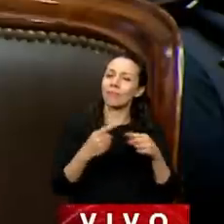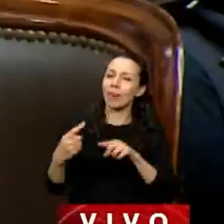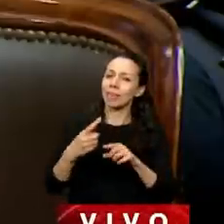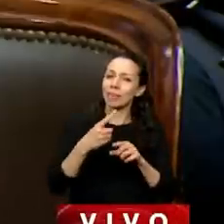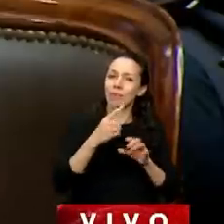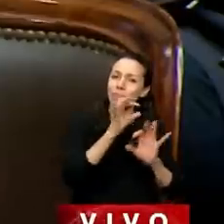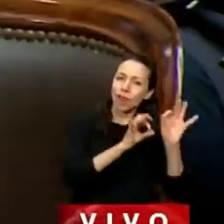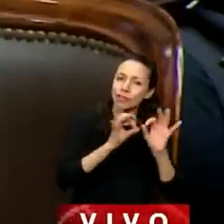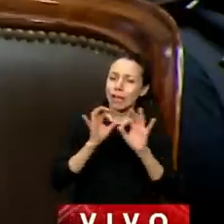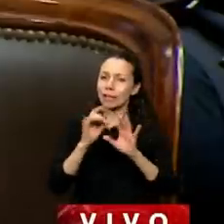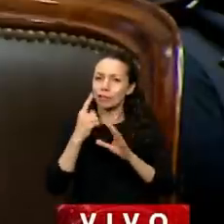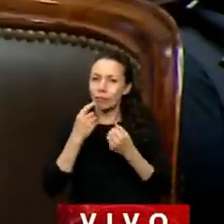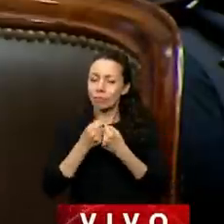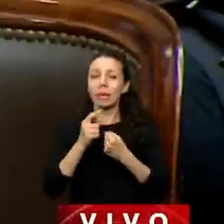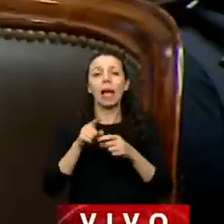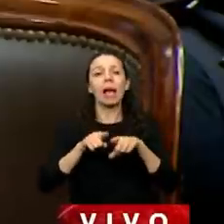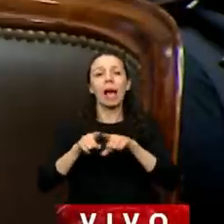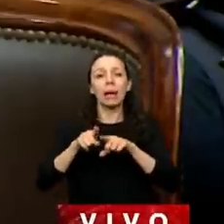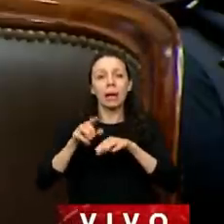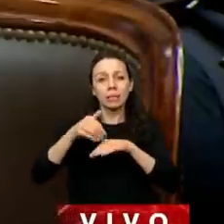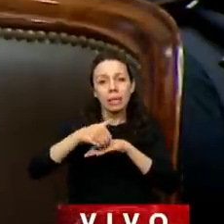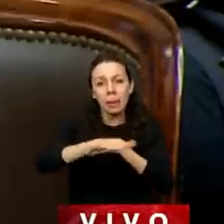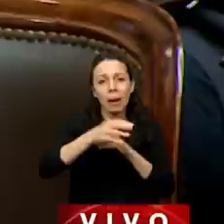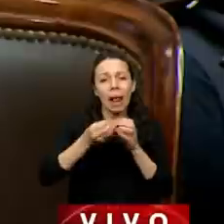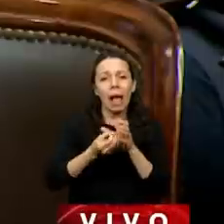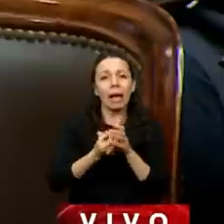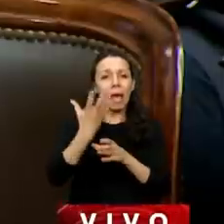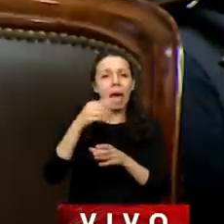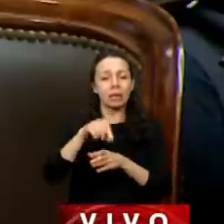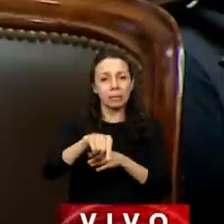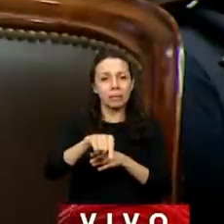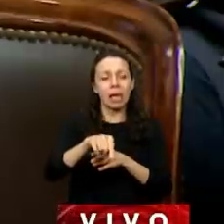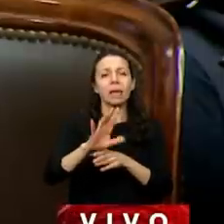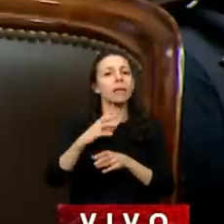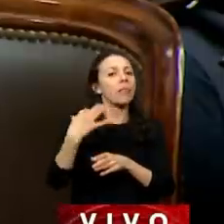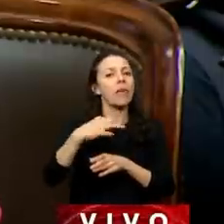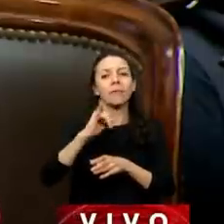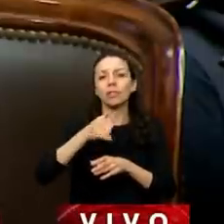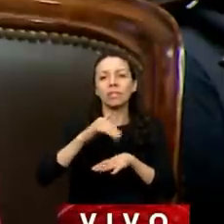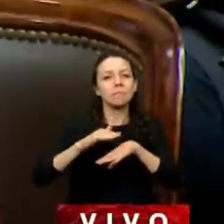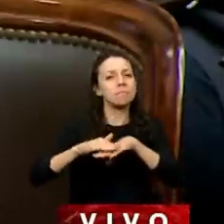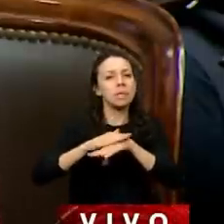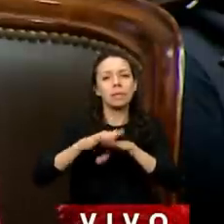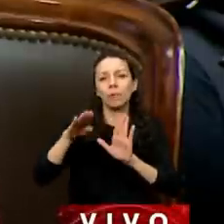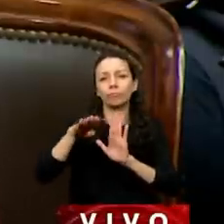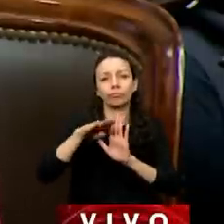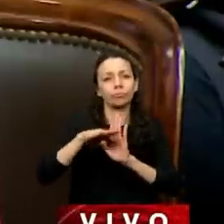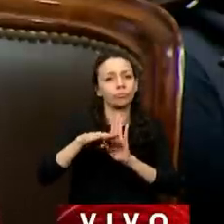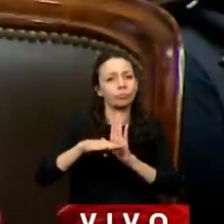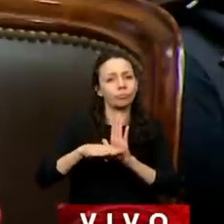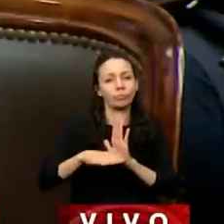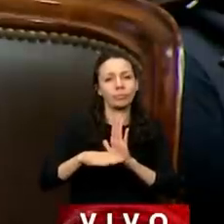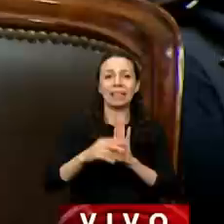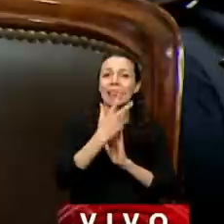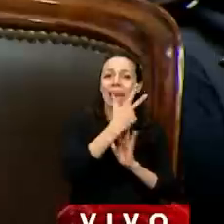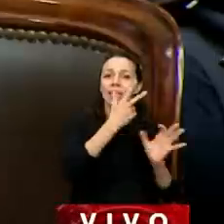a crearse o creadas en un plazo determinado que no cumpliesen con los estándares que se definieran en el marco de un acuerdo entre estos